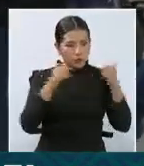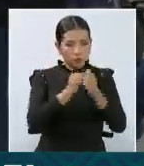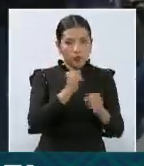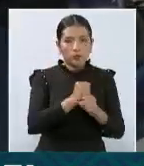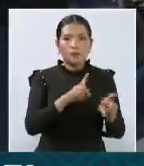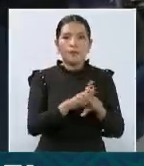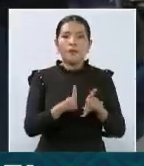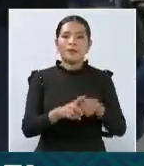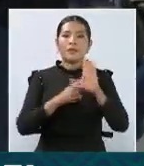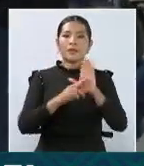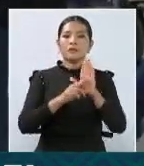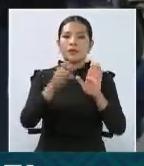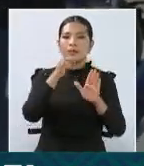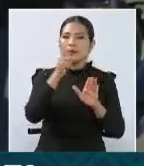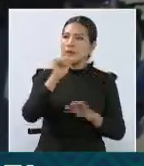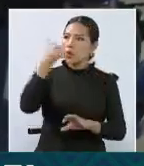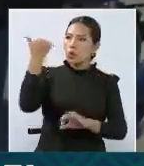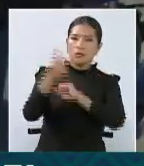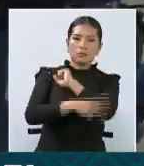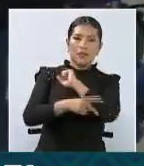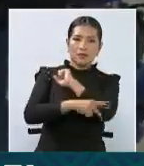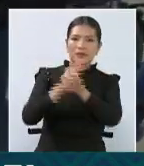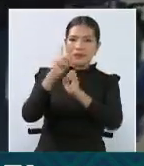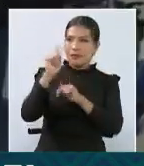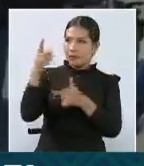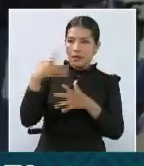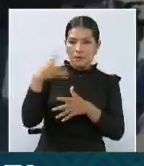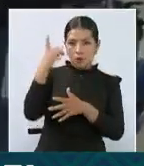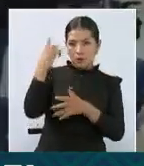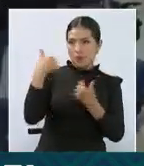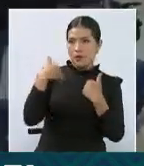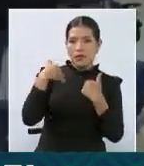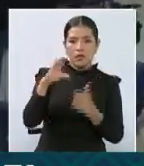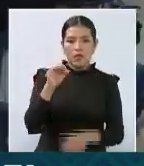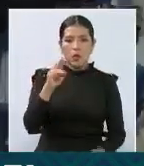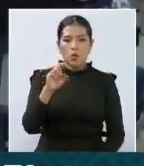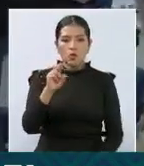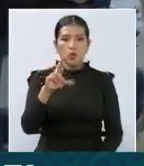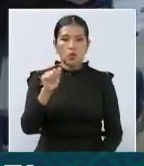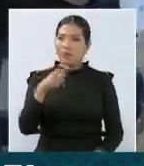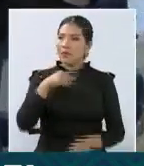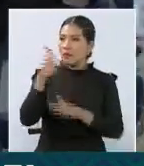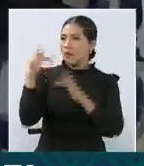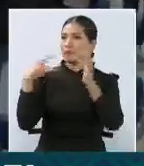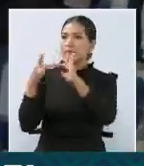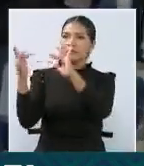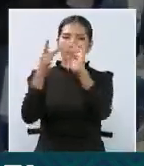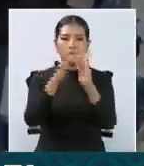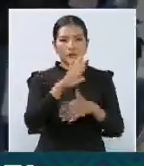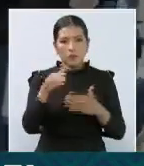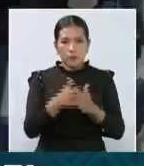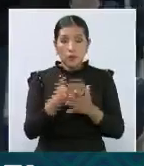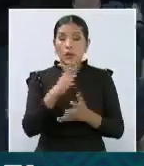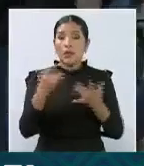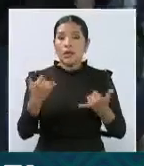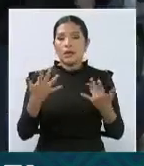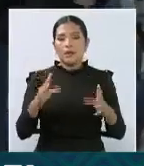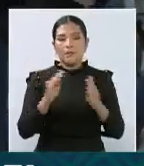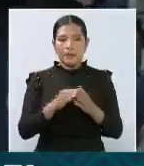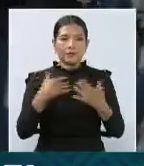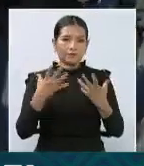nuestras representaciones diplomáticas y consulares que tenemos en el exterior. Y a su vez aprovecho la oportunidad, tal como lo